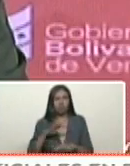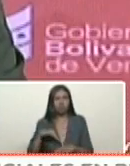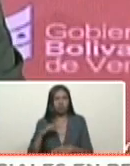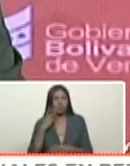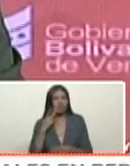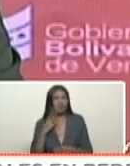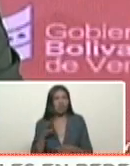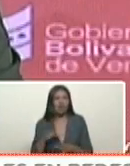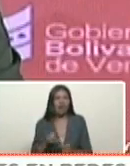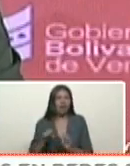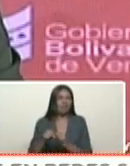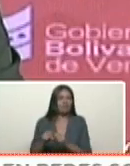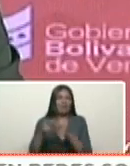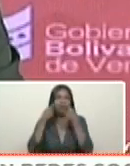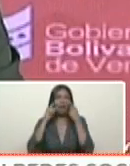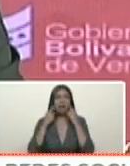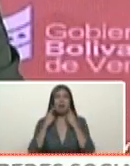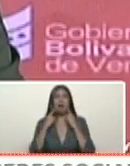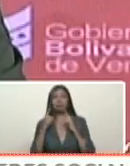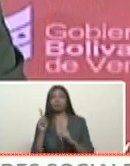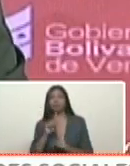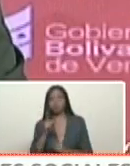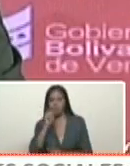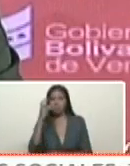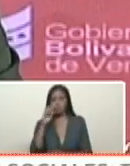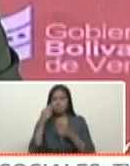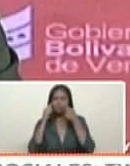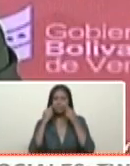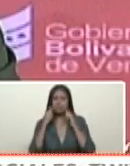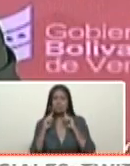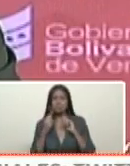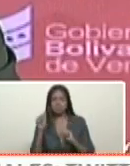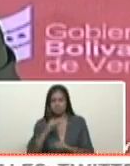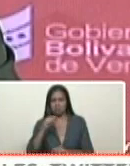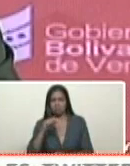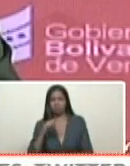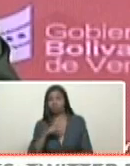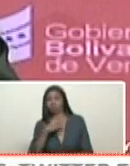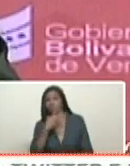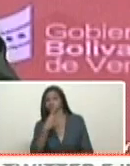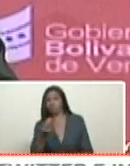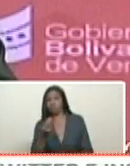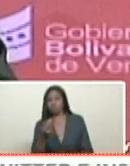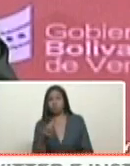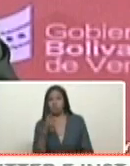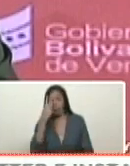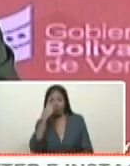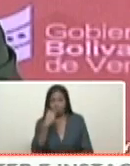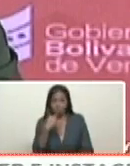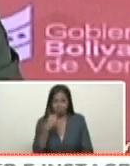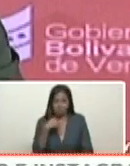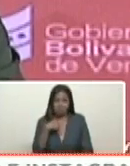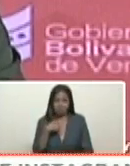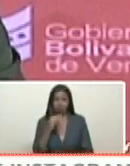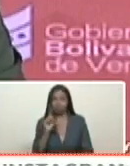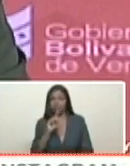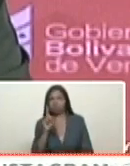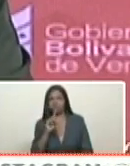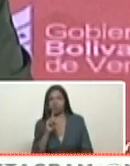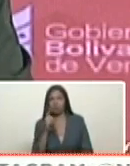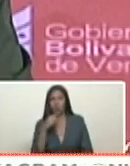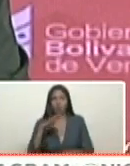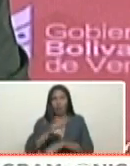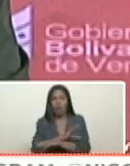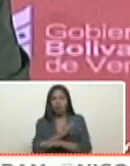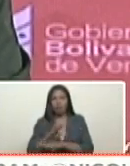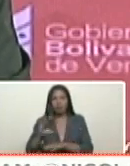lloradera. ¿Ustedes me han visto a mí lloriqueando? No. ¿Dándome la de víctima? No. ¿Como la canción esa